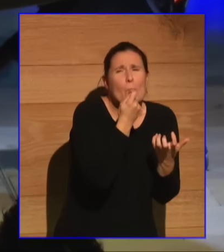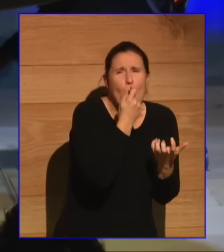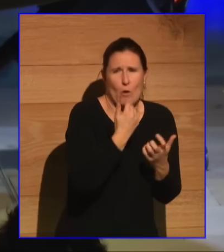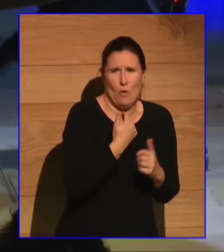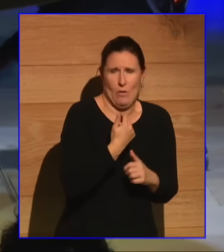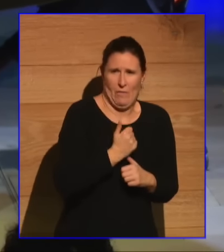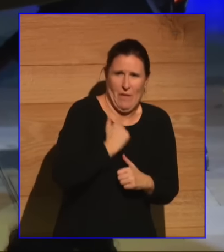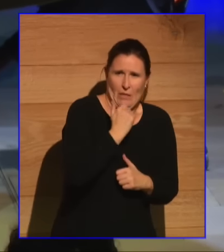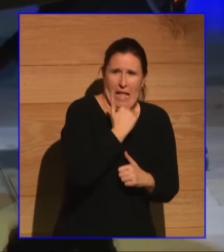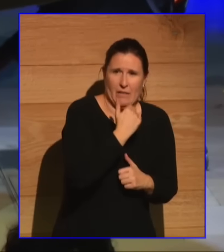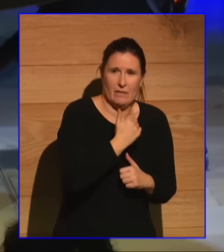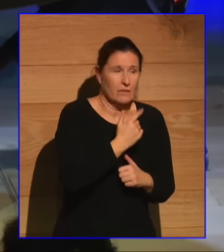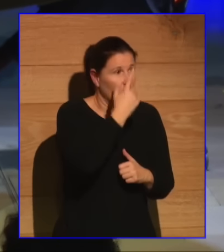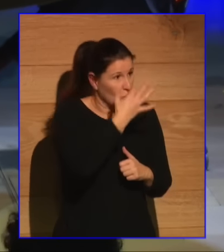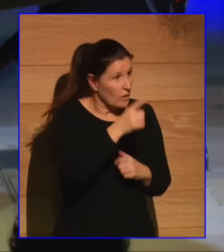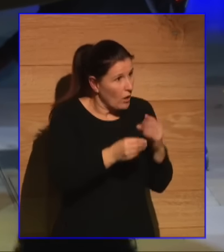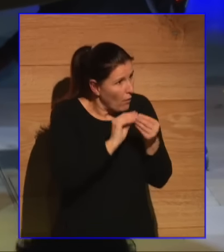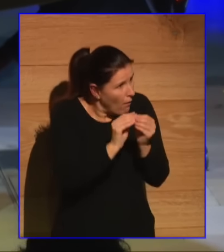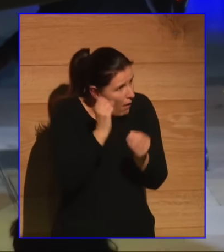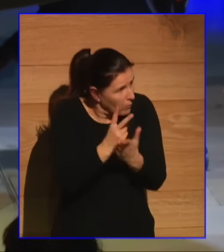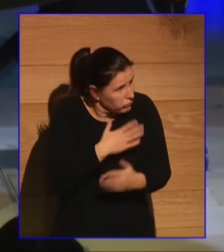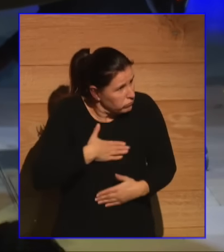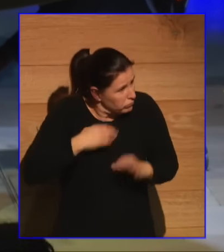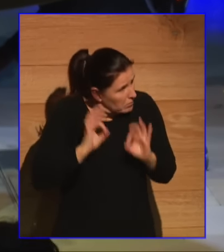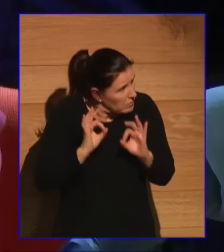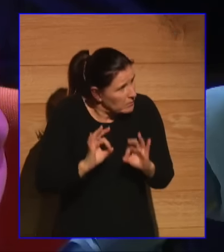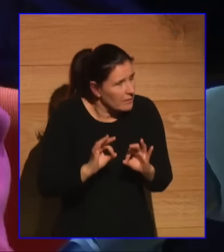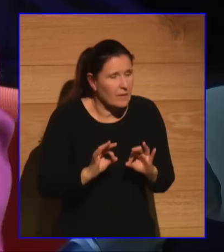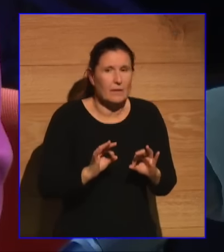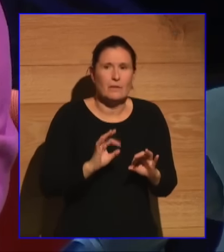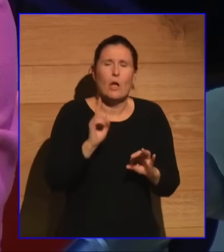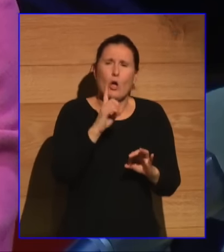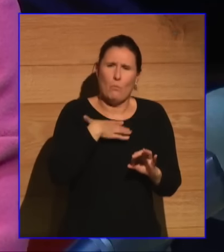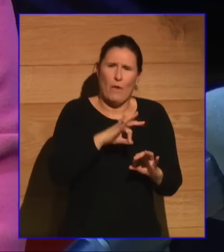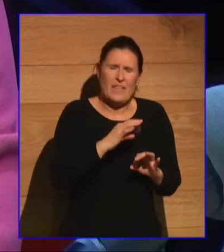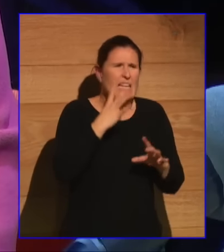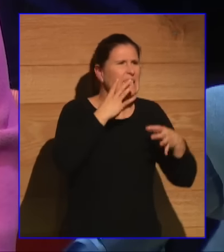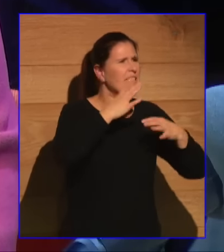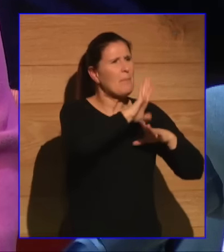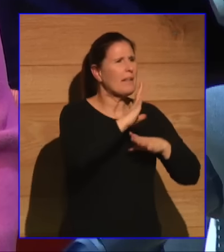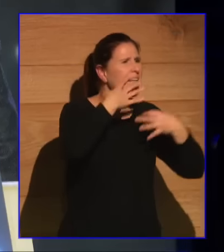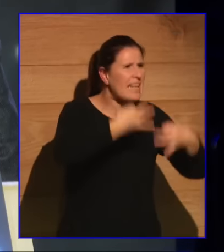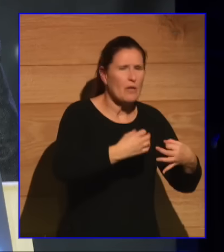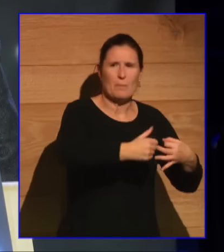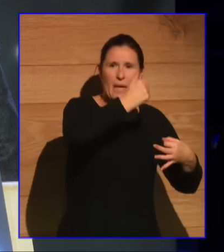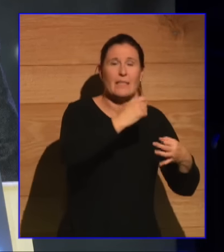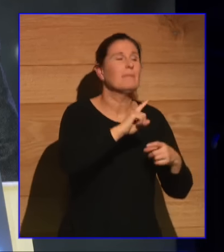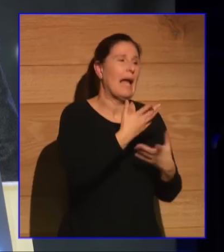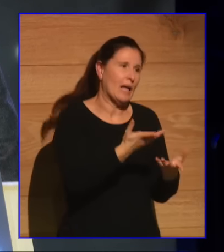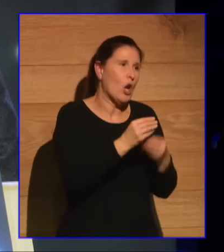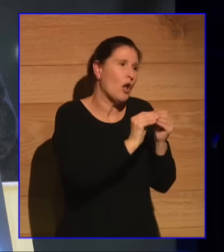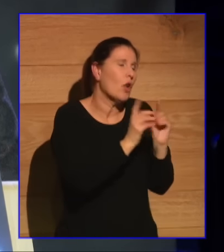y diga... ¿Tú crees que lo hizo aposta? Sí. Podría haberlo hecho aún más realista. ¿Tú crees que lo hizo para que no nos flipemos? Sí,